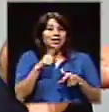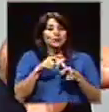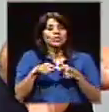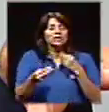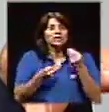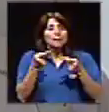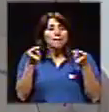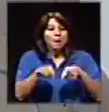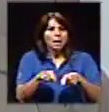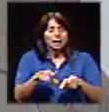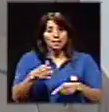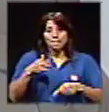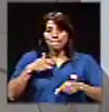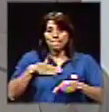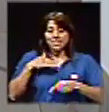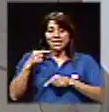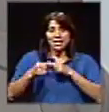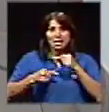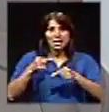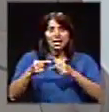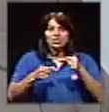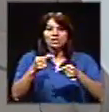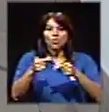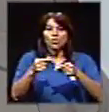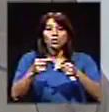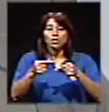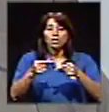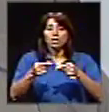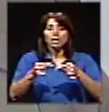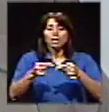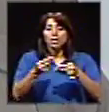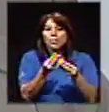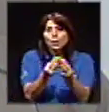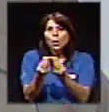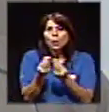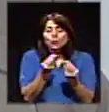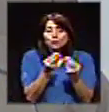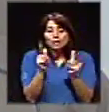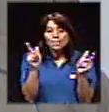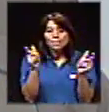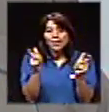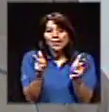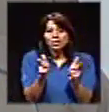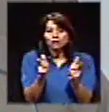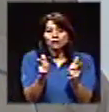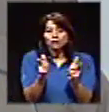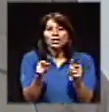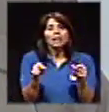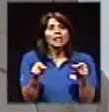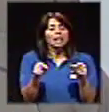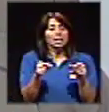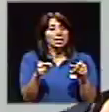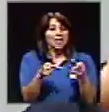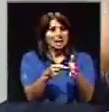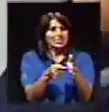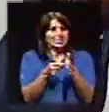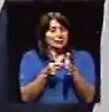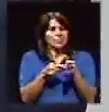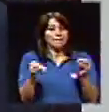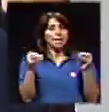implicar que mi generación empieza a producir un poco menos uh-huh. y a demandar un poco más. Y